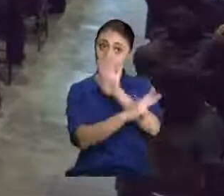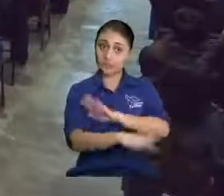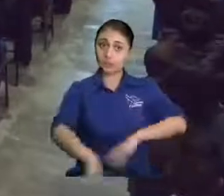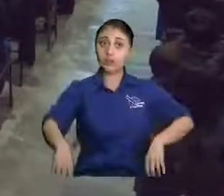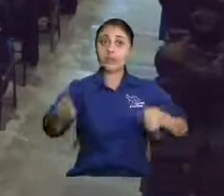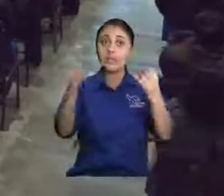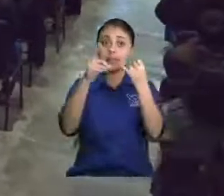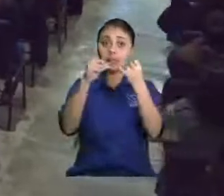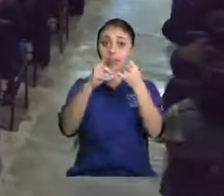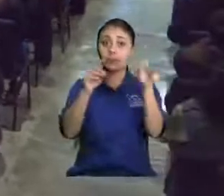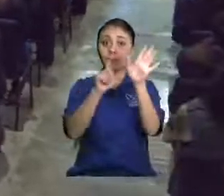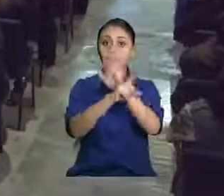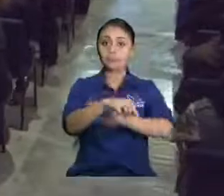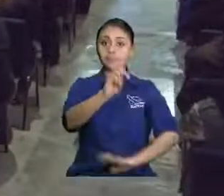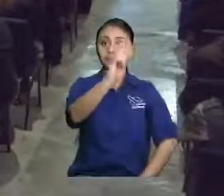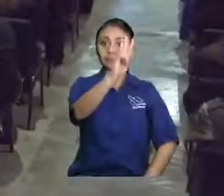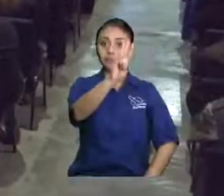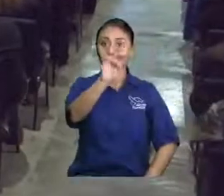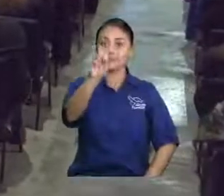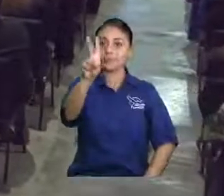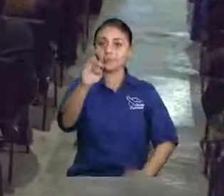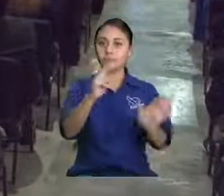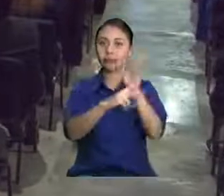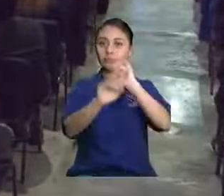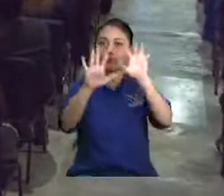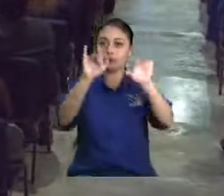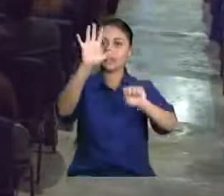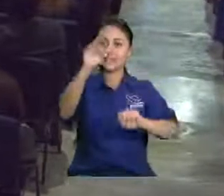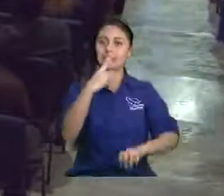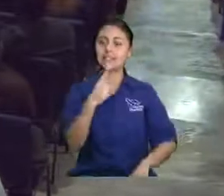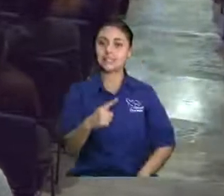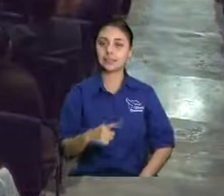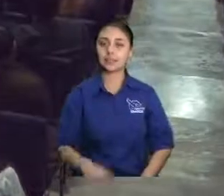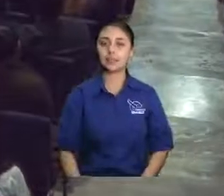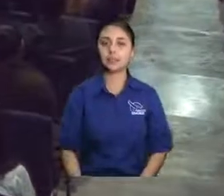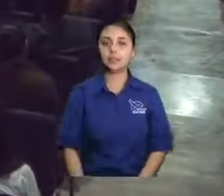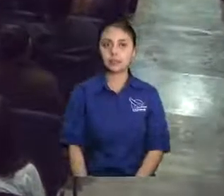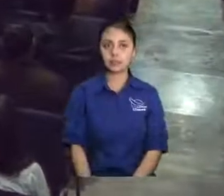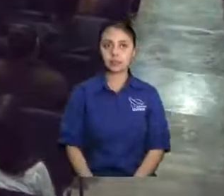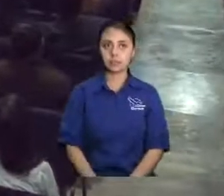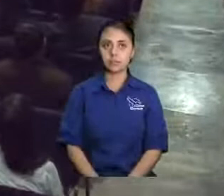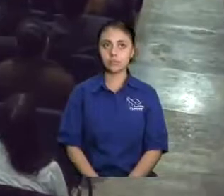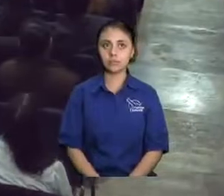Deuteronomio 32:15. Pero Jesurún engordó.